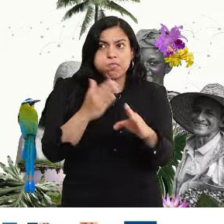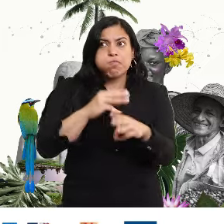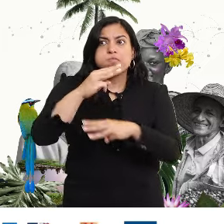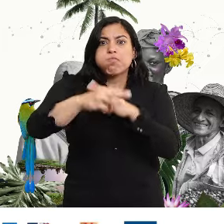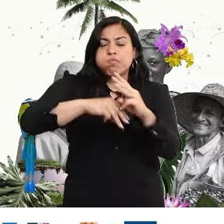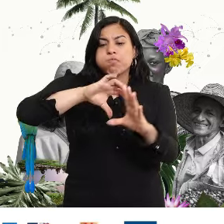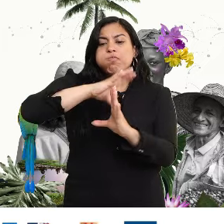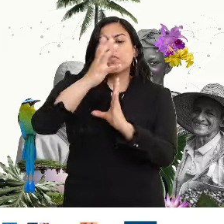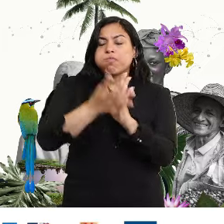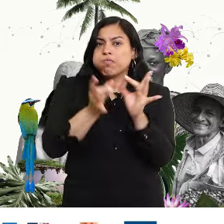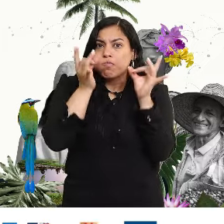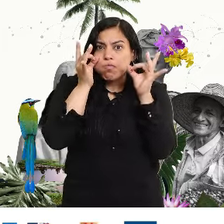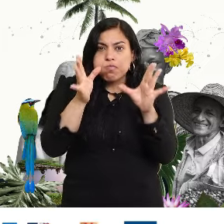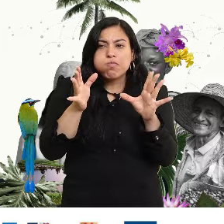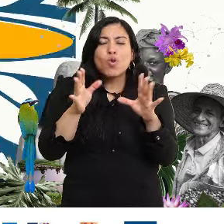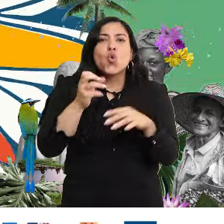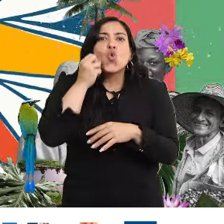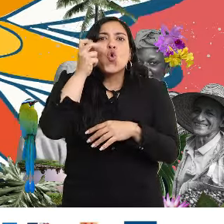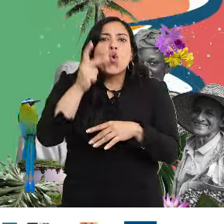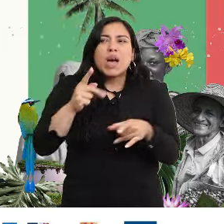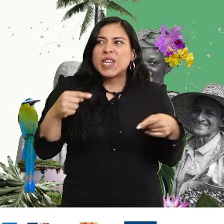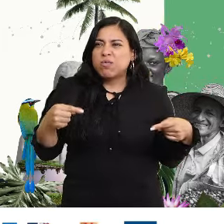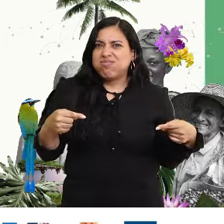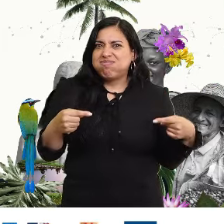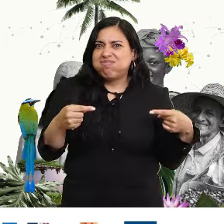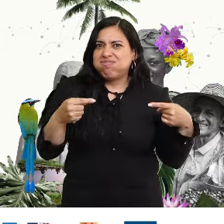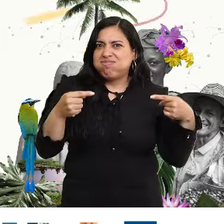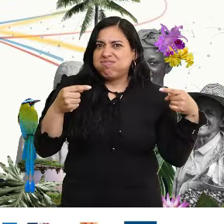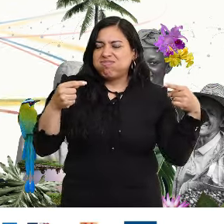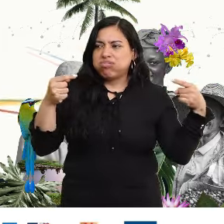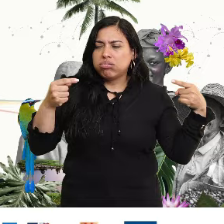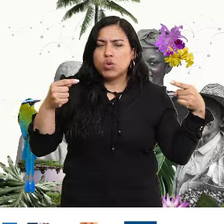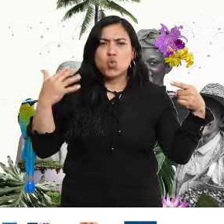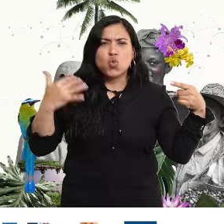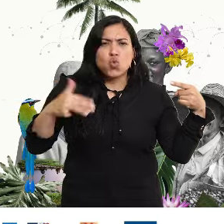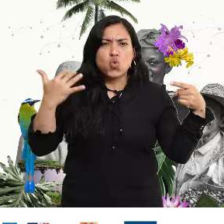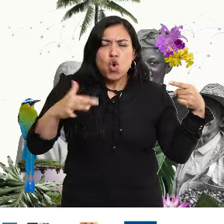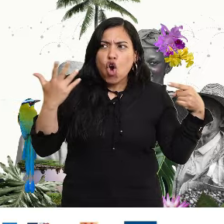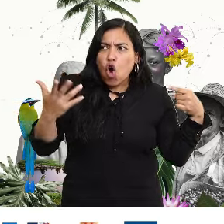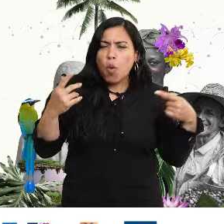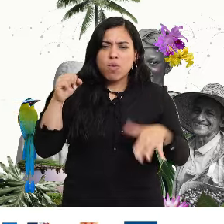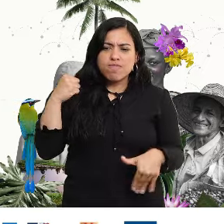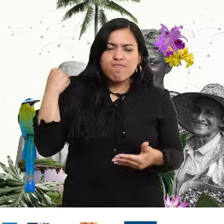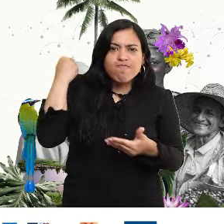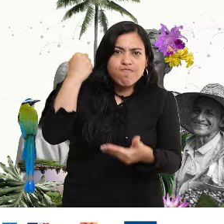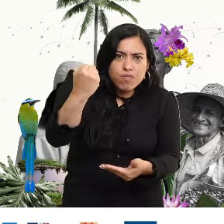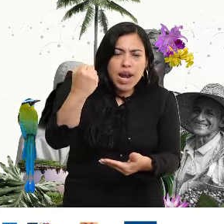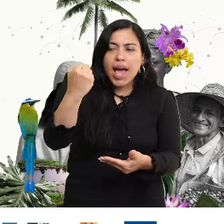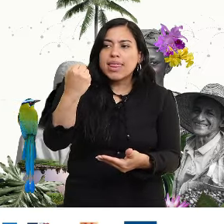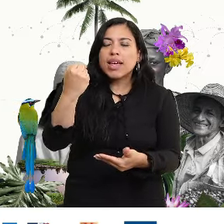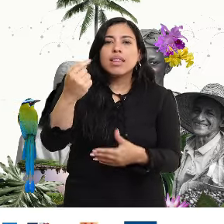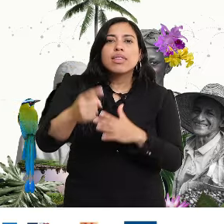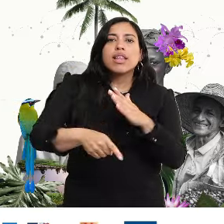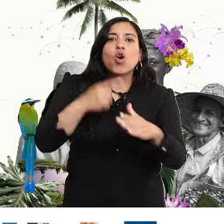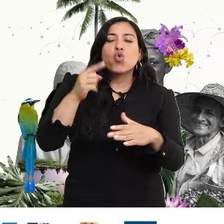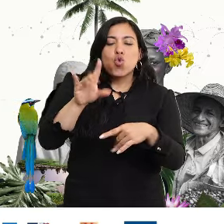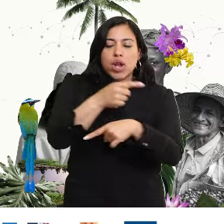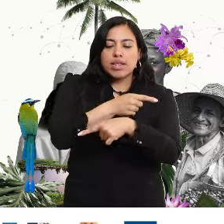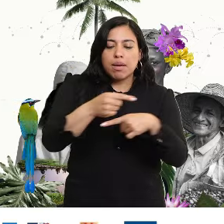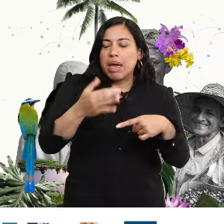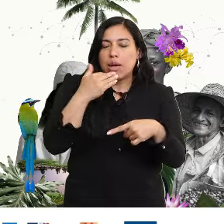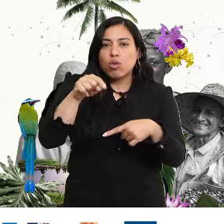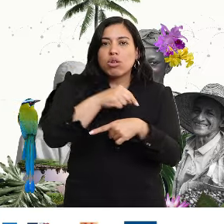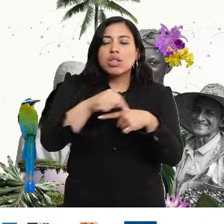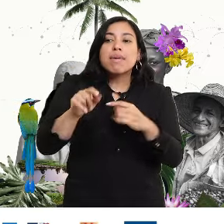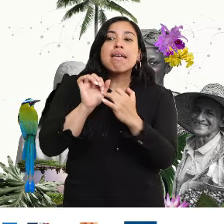mundo, de la tensión de la humanidad hacia el conflicto, de cómo los recursos financieros fluyen rápidamente de una semana para otra cuando